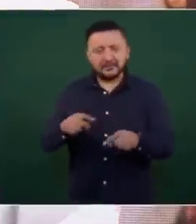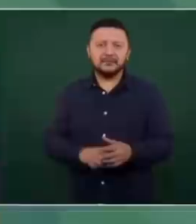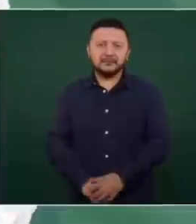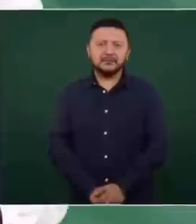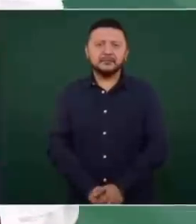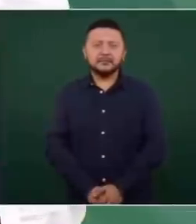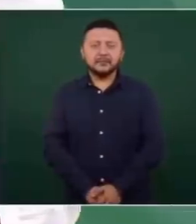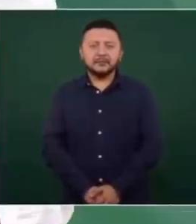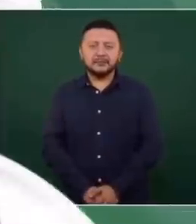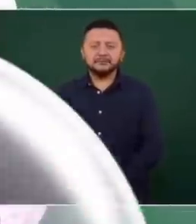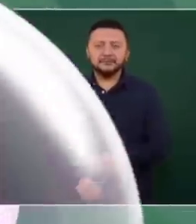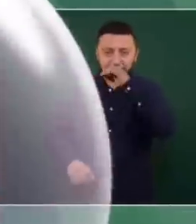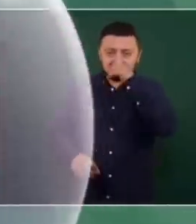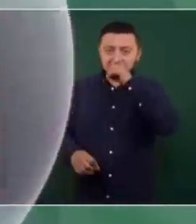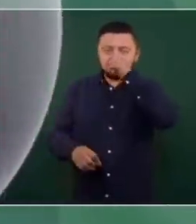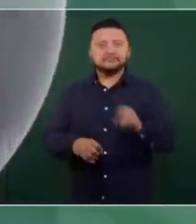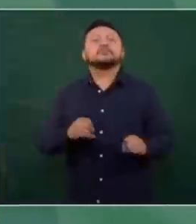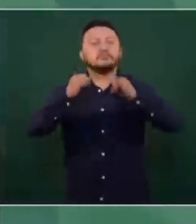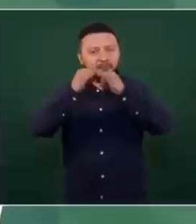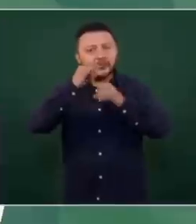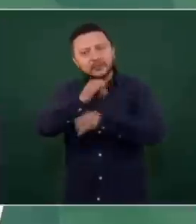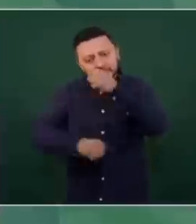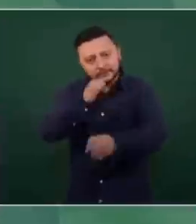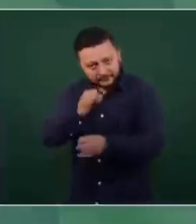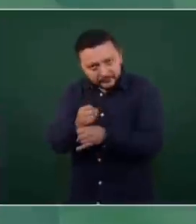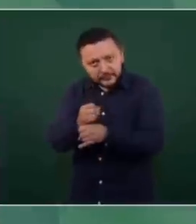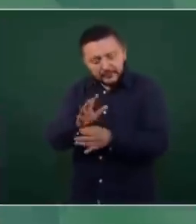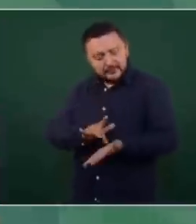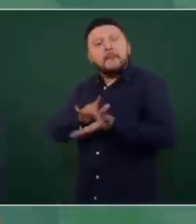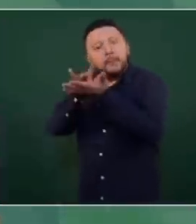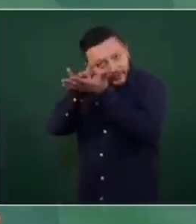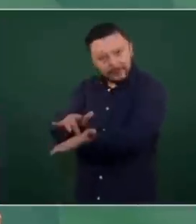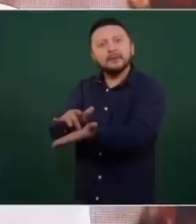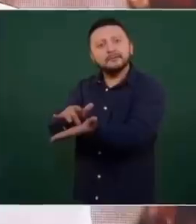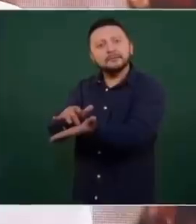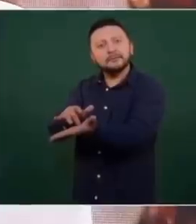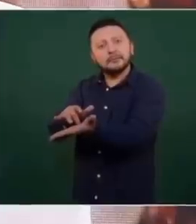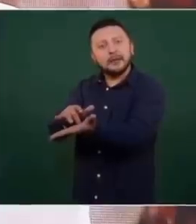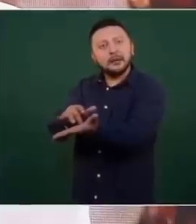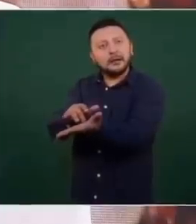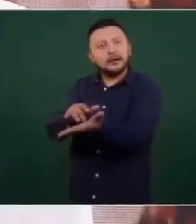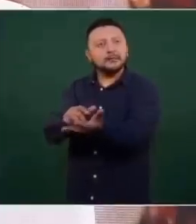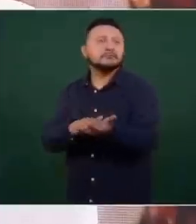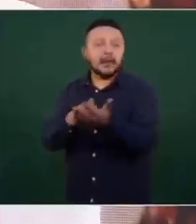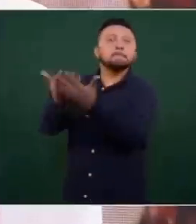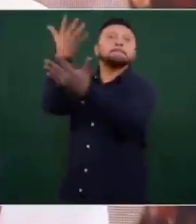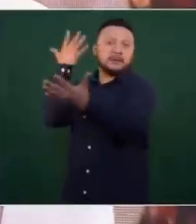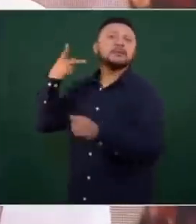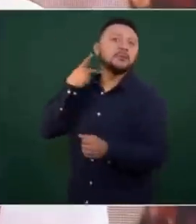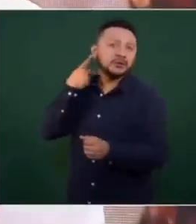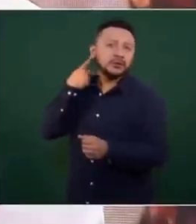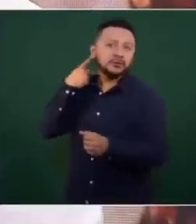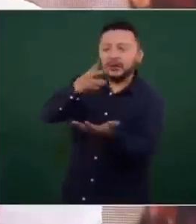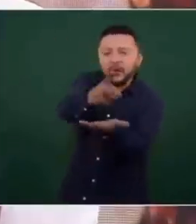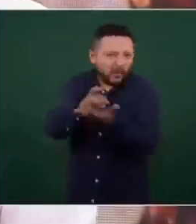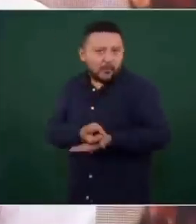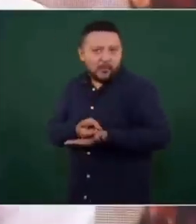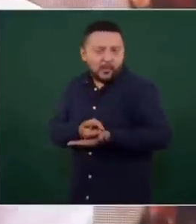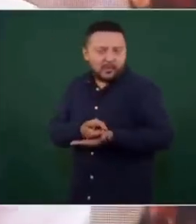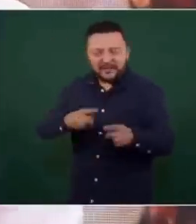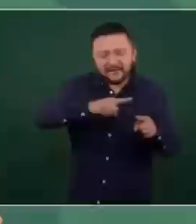Entonces, agencias internacionales que apoyaban el modelo neoliberal, que es un modelo de pillaje, donde